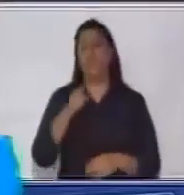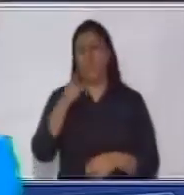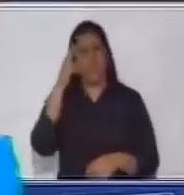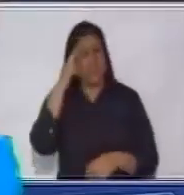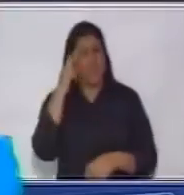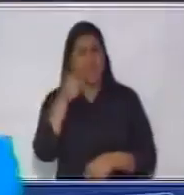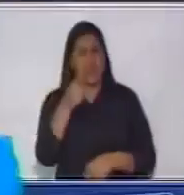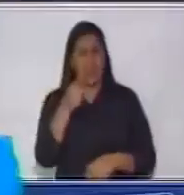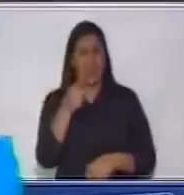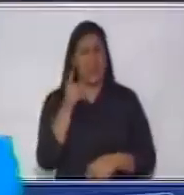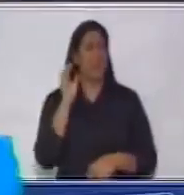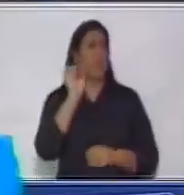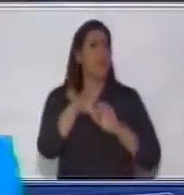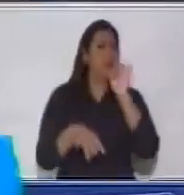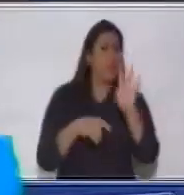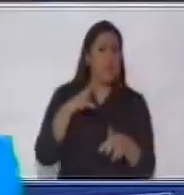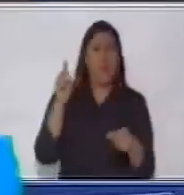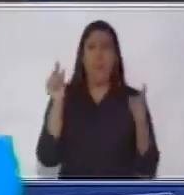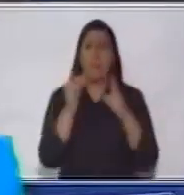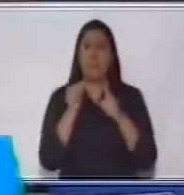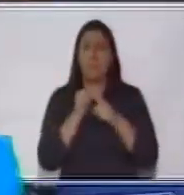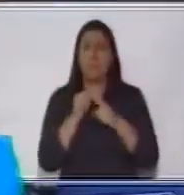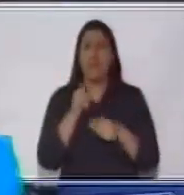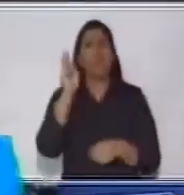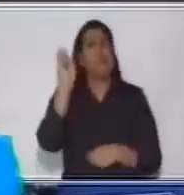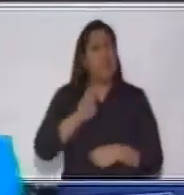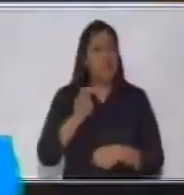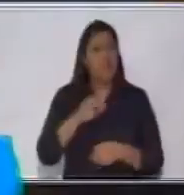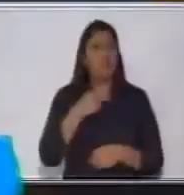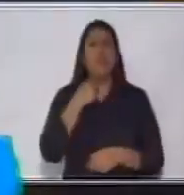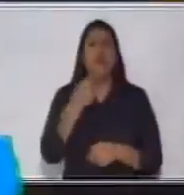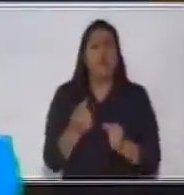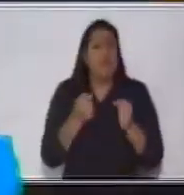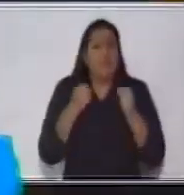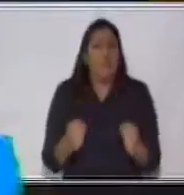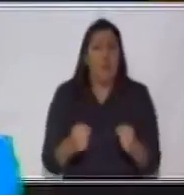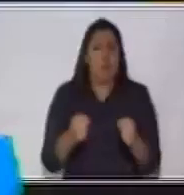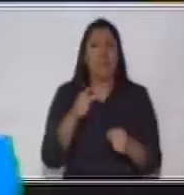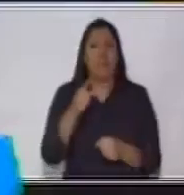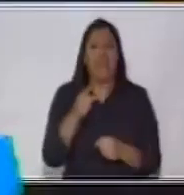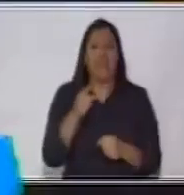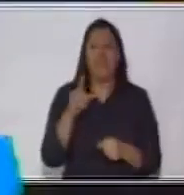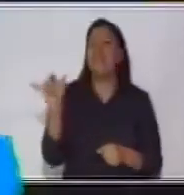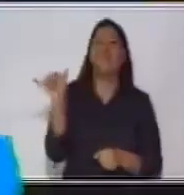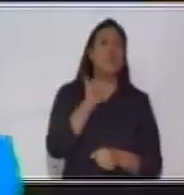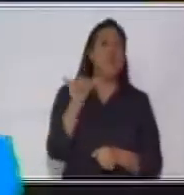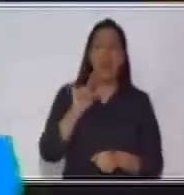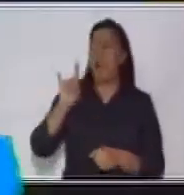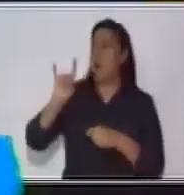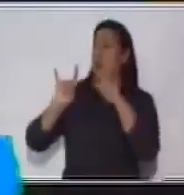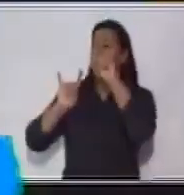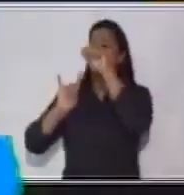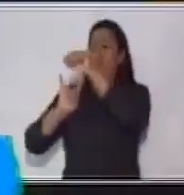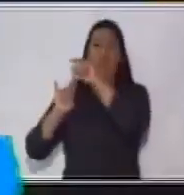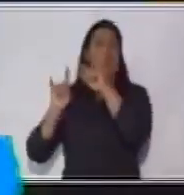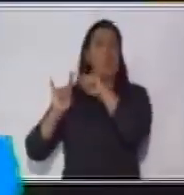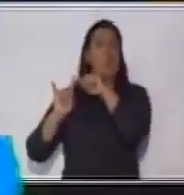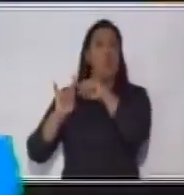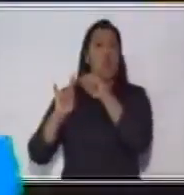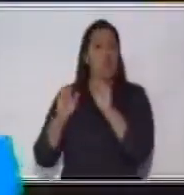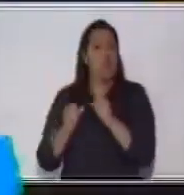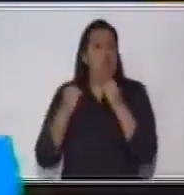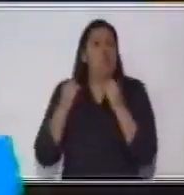fuerza extra para sonar? Lo mismo sucedería acá con la U, necesita esa ayuda extra para que pueda sonar en la